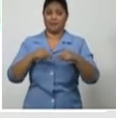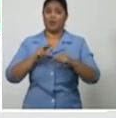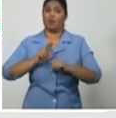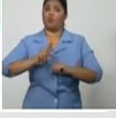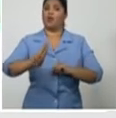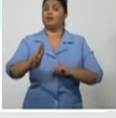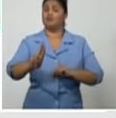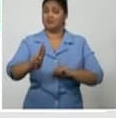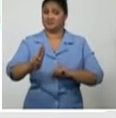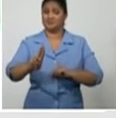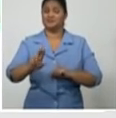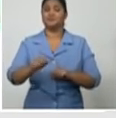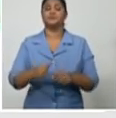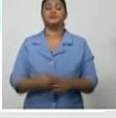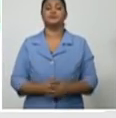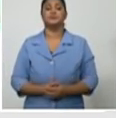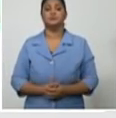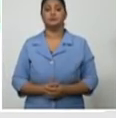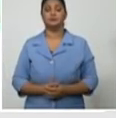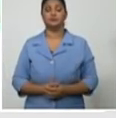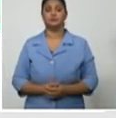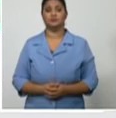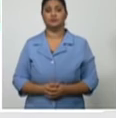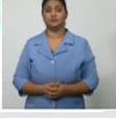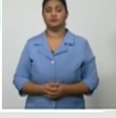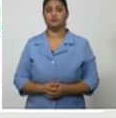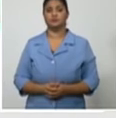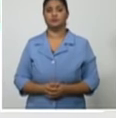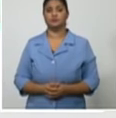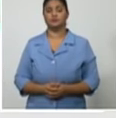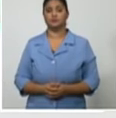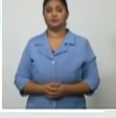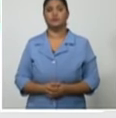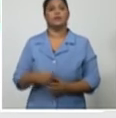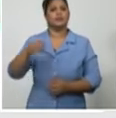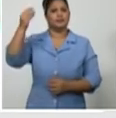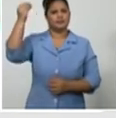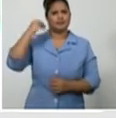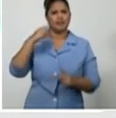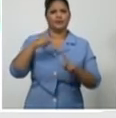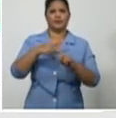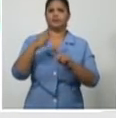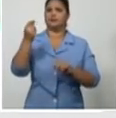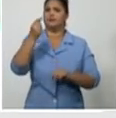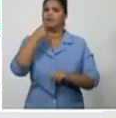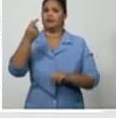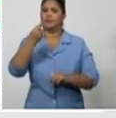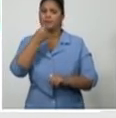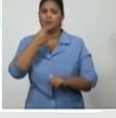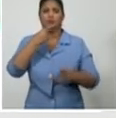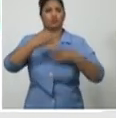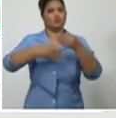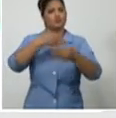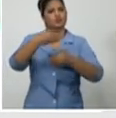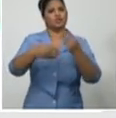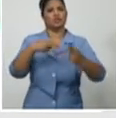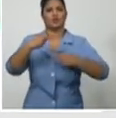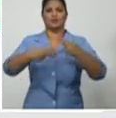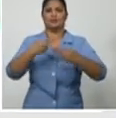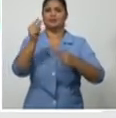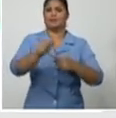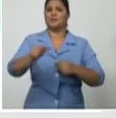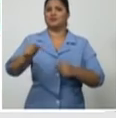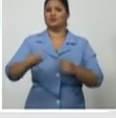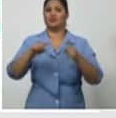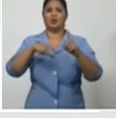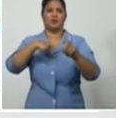lamentablemente, a pesar de todos los protocolos aplicados, los tratamientos establecidos en nuestro país, el